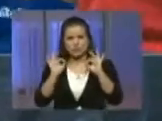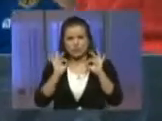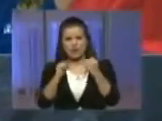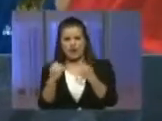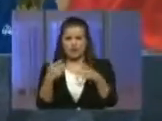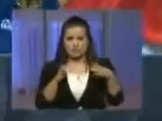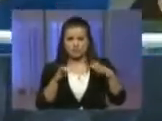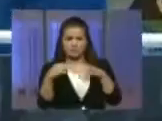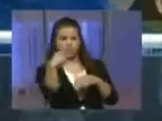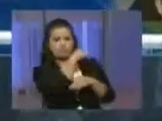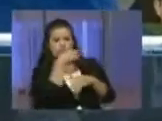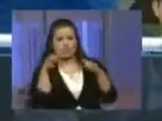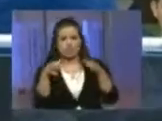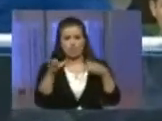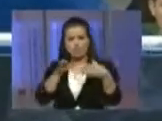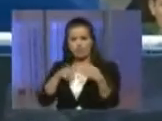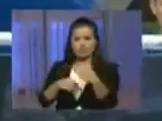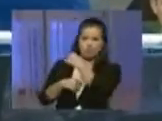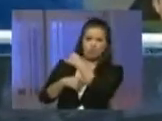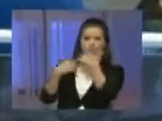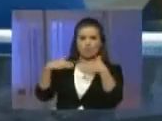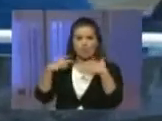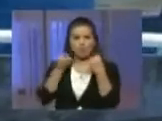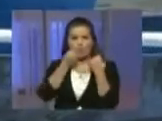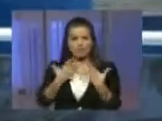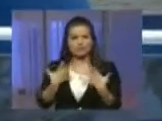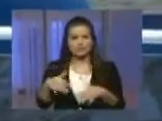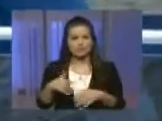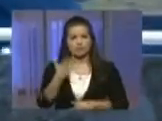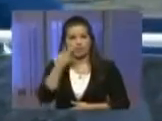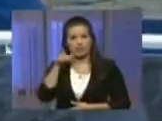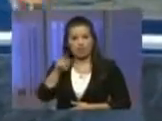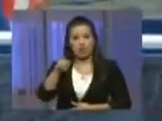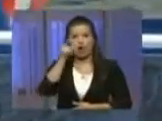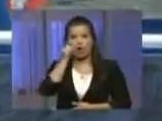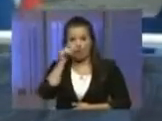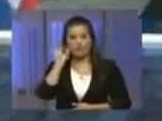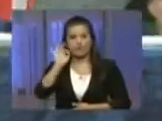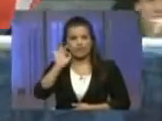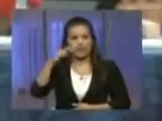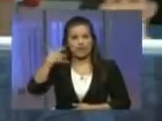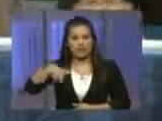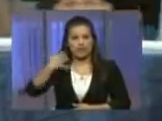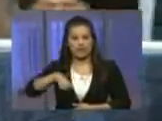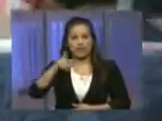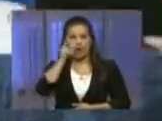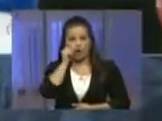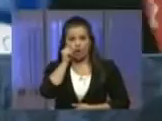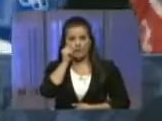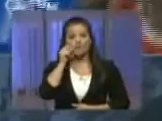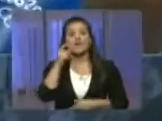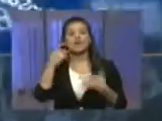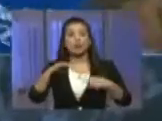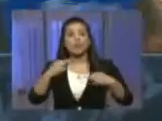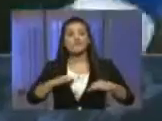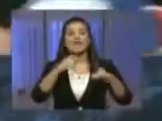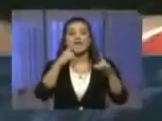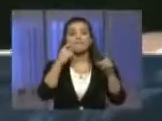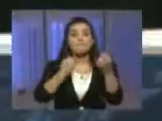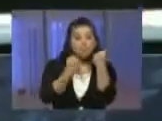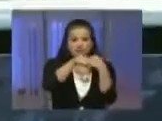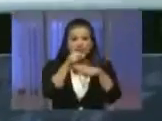otro es un estilo que no se utiliza mucho en el boxeo amater pu el boxeo amater se caracteriza por marcar Marcar